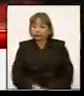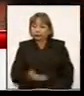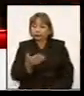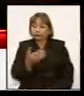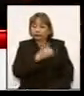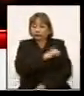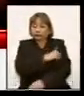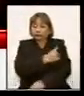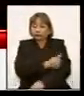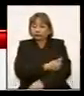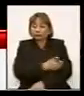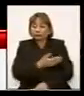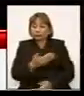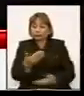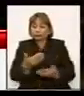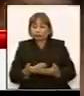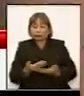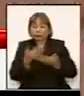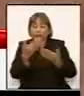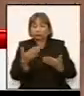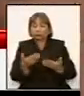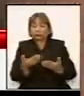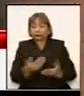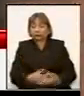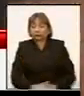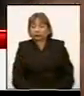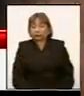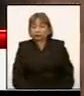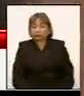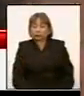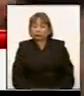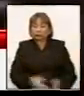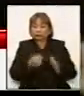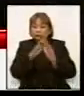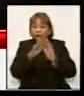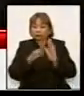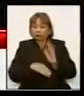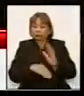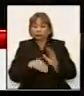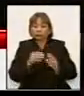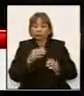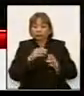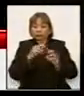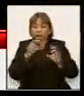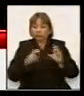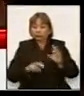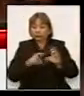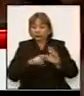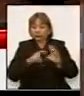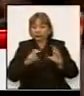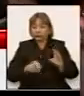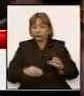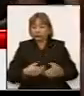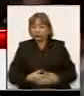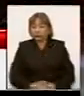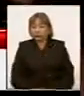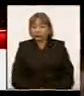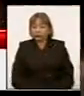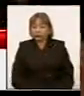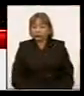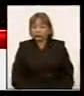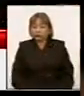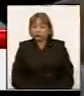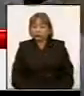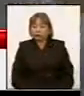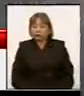favor, aquí adelante para la entrega del reconocimiento. Van a bajar, por favor, bajan, nos ubicamos bien. Bajemos, por